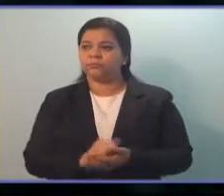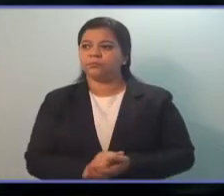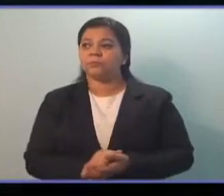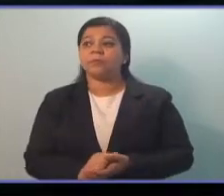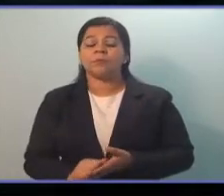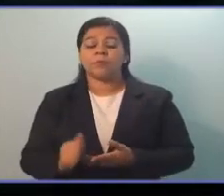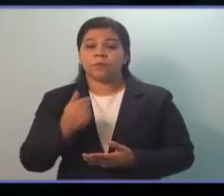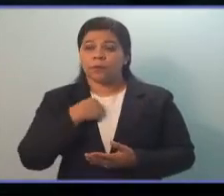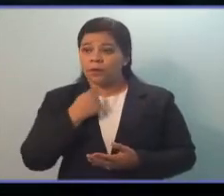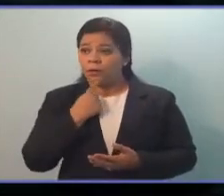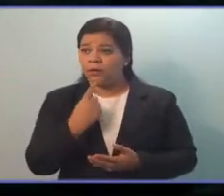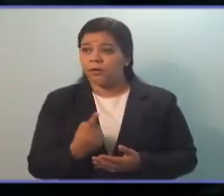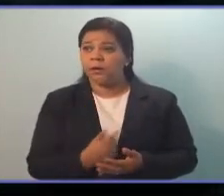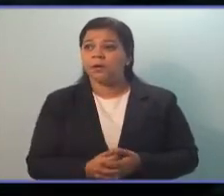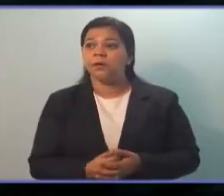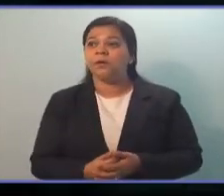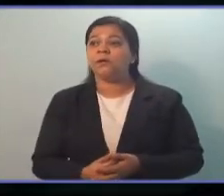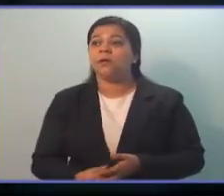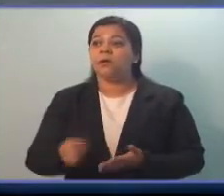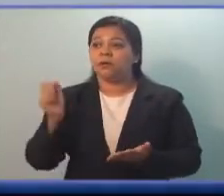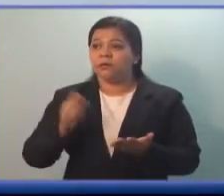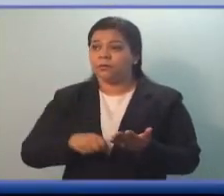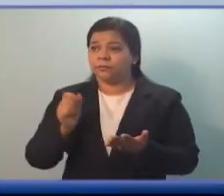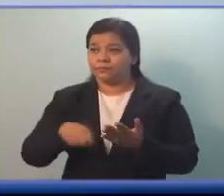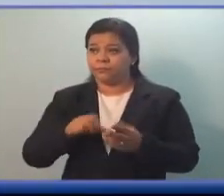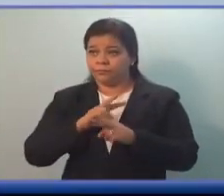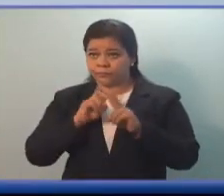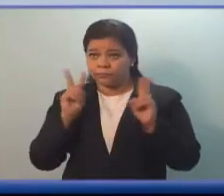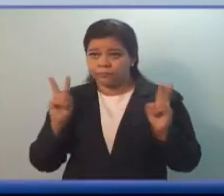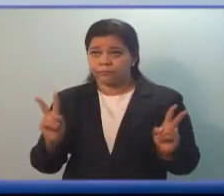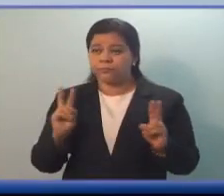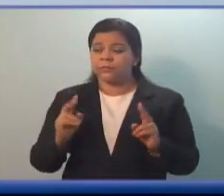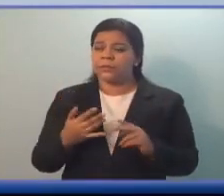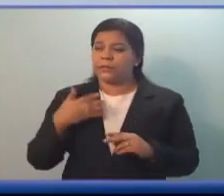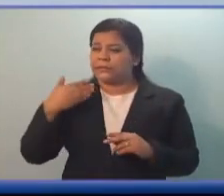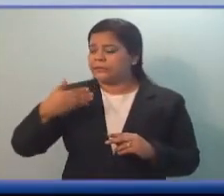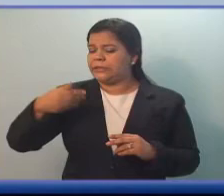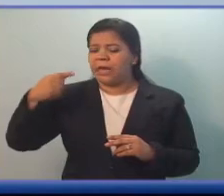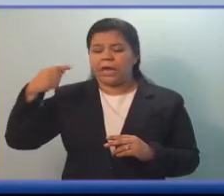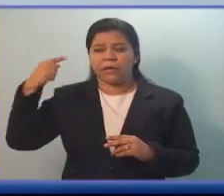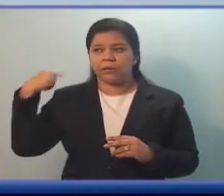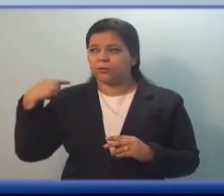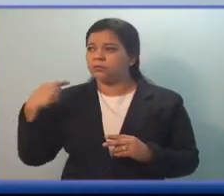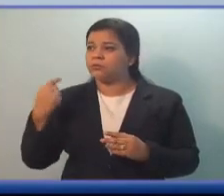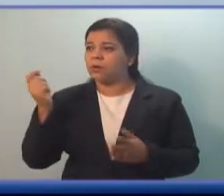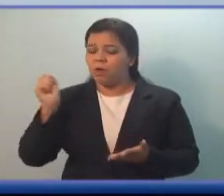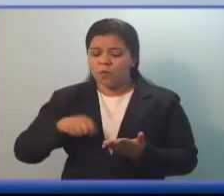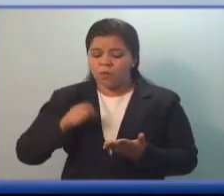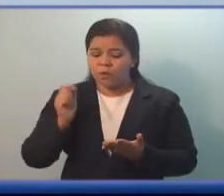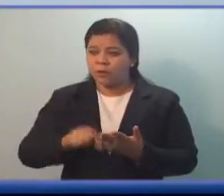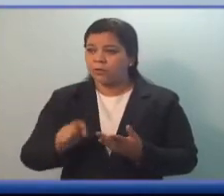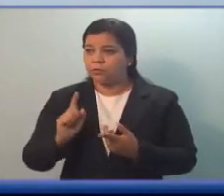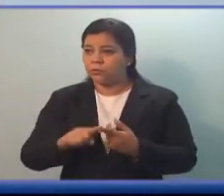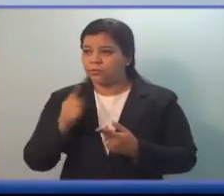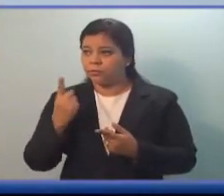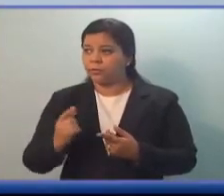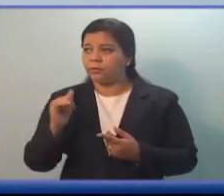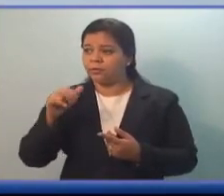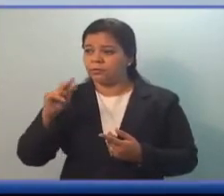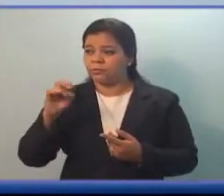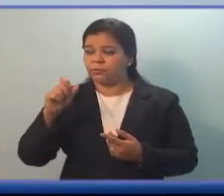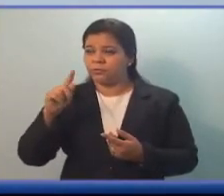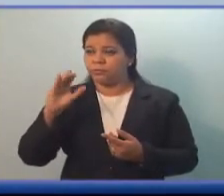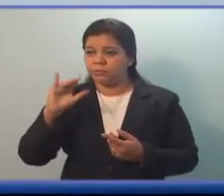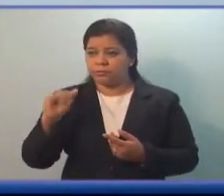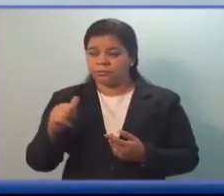Quiero decirles que también fui juez de paz, ya hace varios años, y juez de primera instancia suplente, ejercí en diferentes